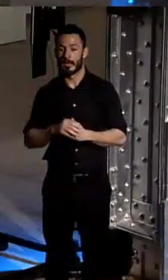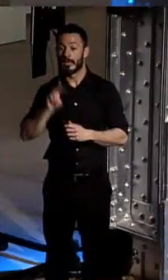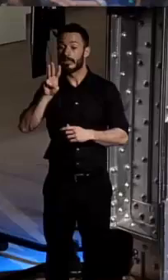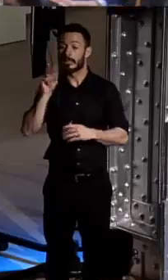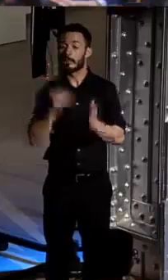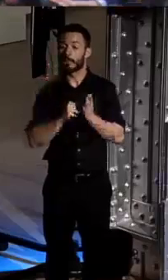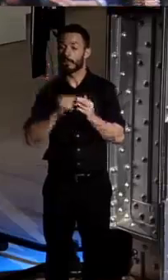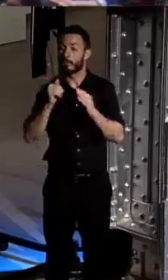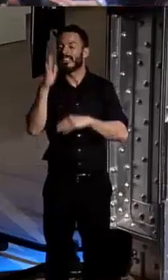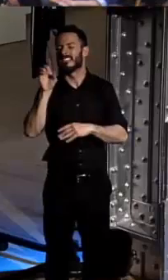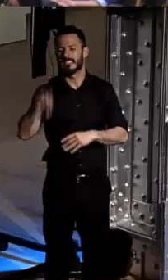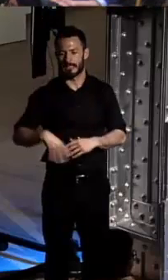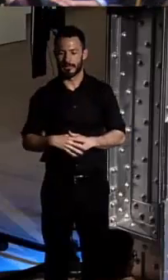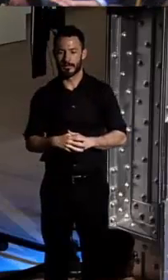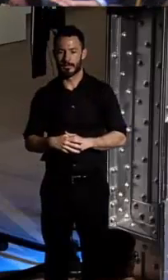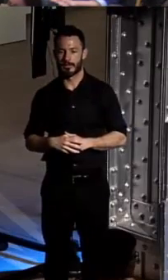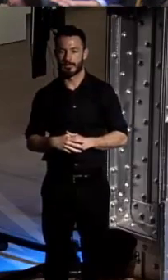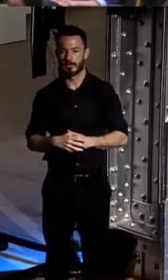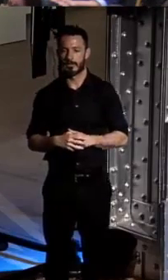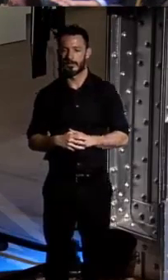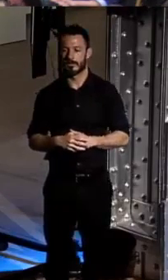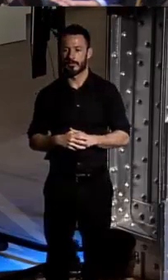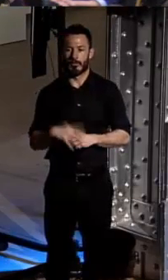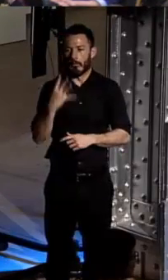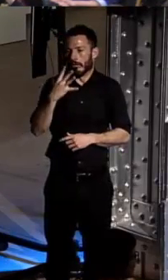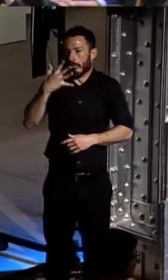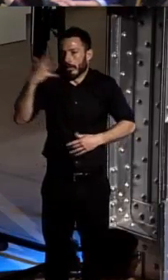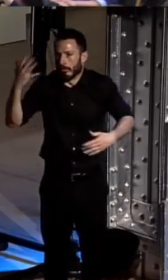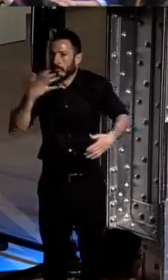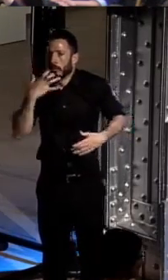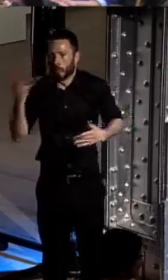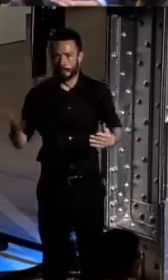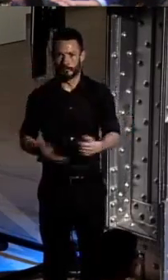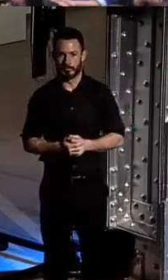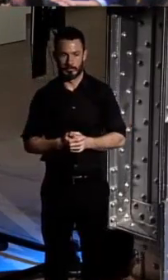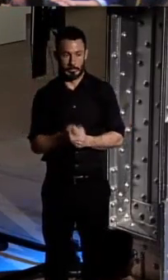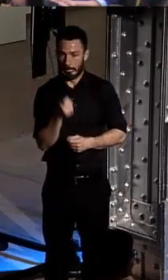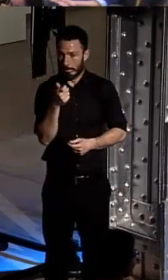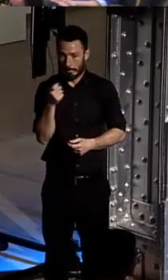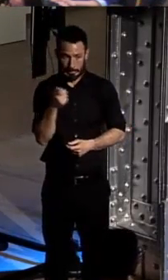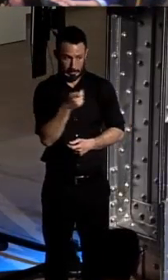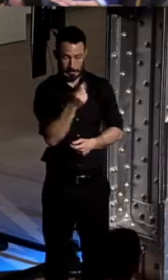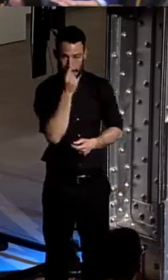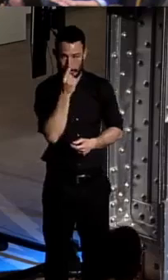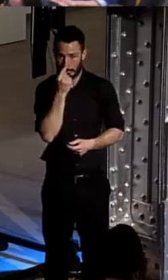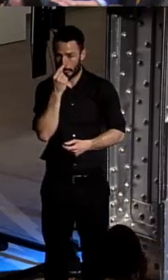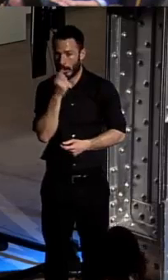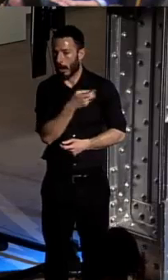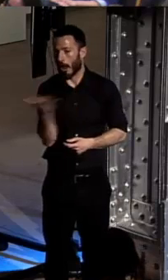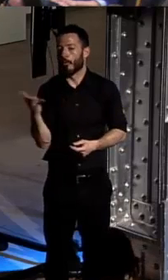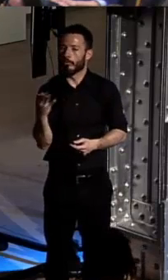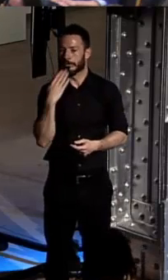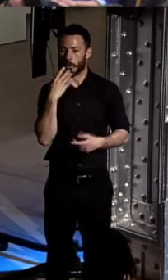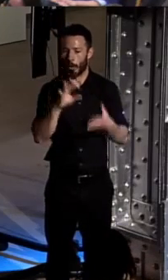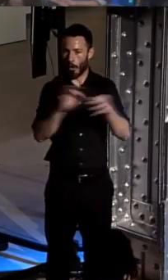3 puntos. Más de 3, como 4, 5, los que hicieron 4 o 5 puntos. Muy poquitos, algunos campeones olímpicos del pulso